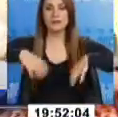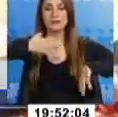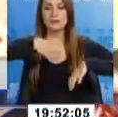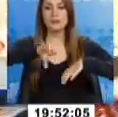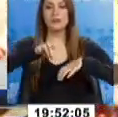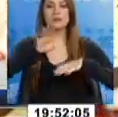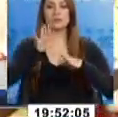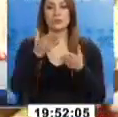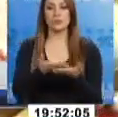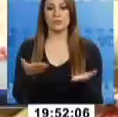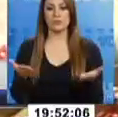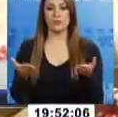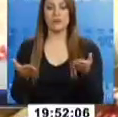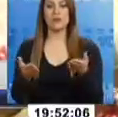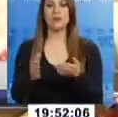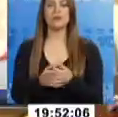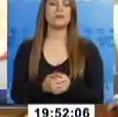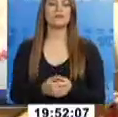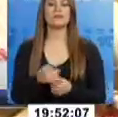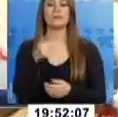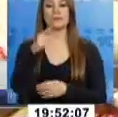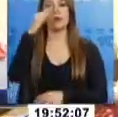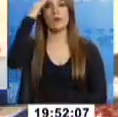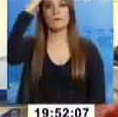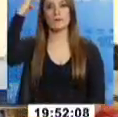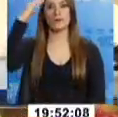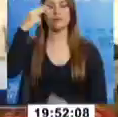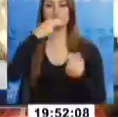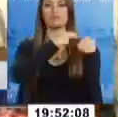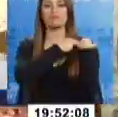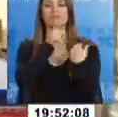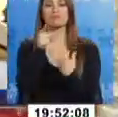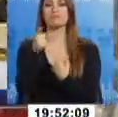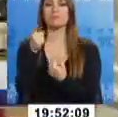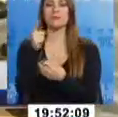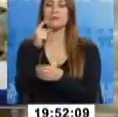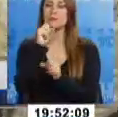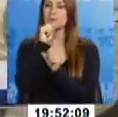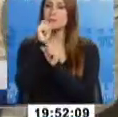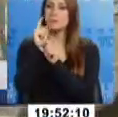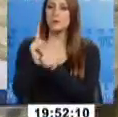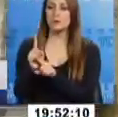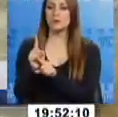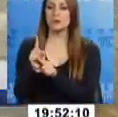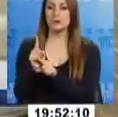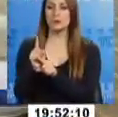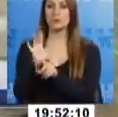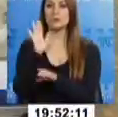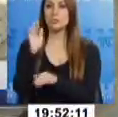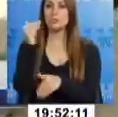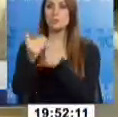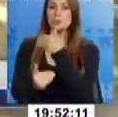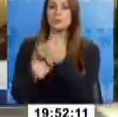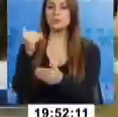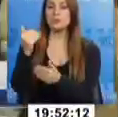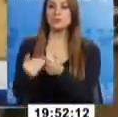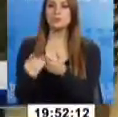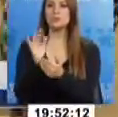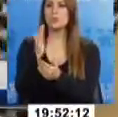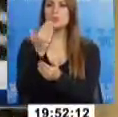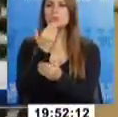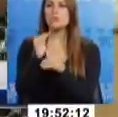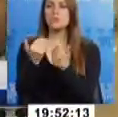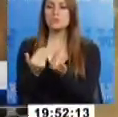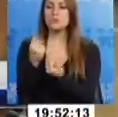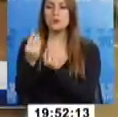los kits. Aquí precisamente tenemos al oficial a cargo. Cuénteme, ¿cuál es exactamente el proceso que se lleva para clasificar